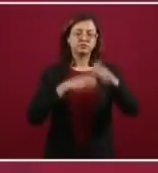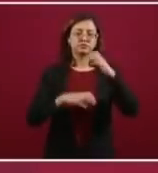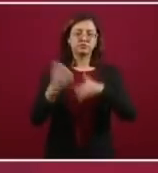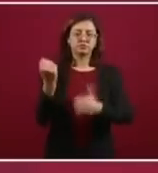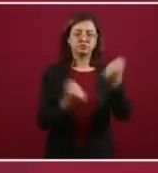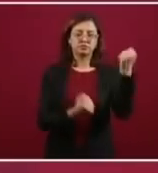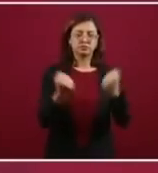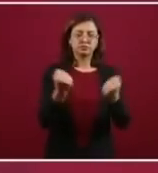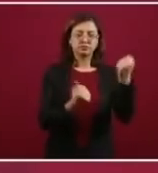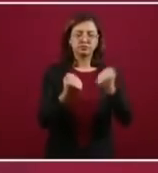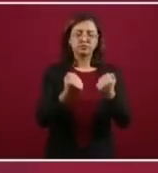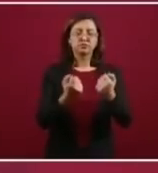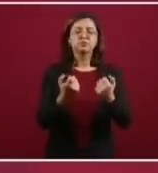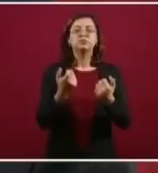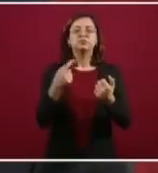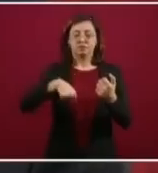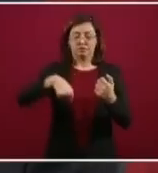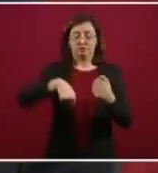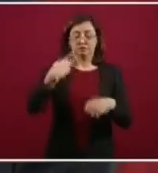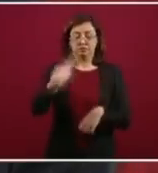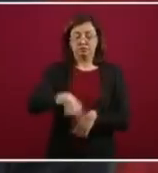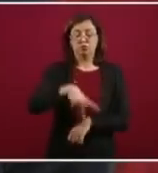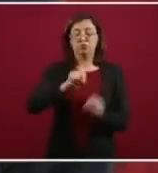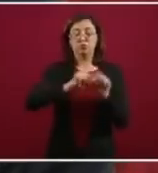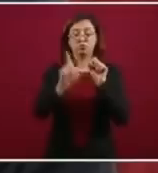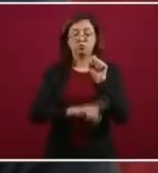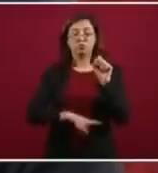México van a